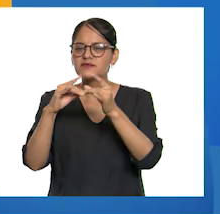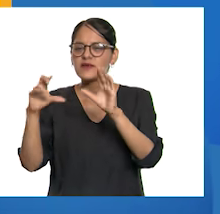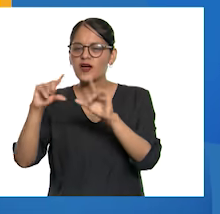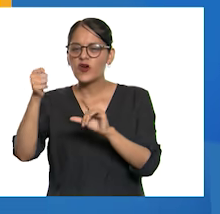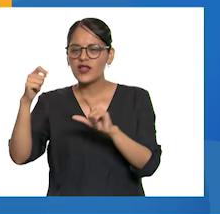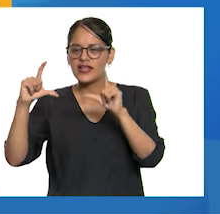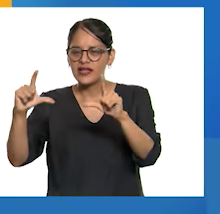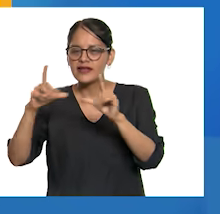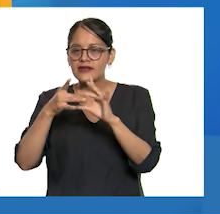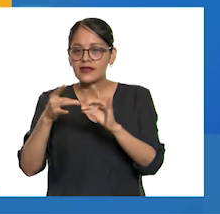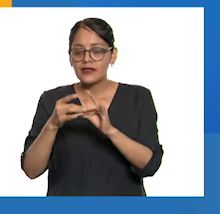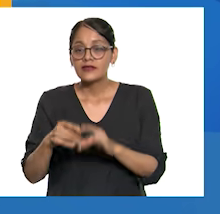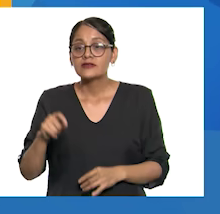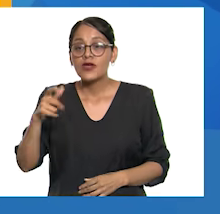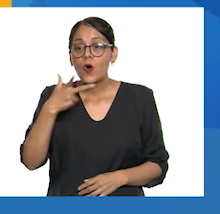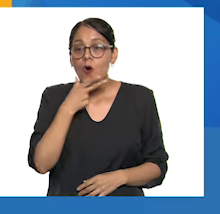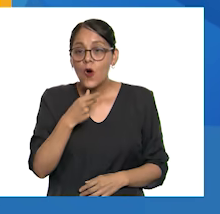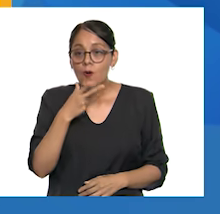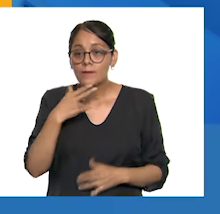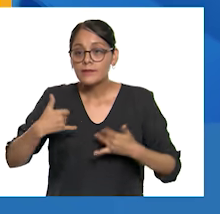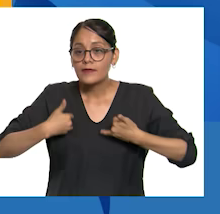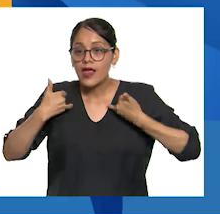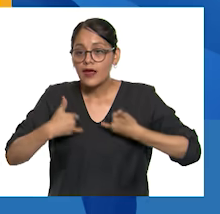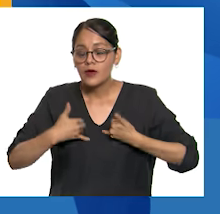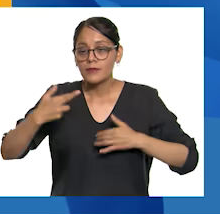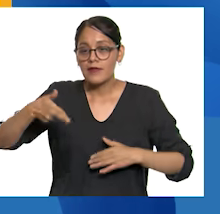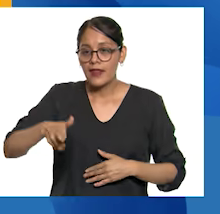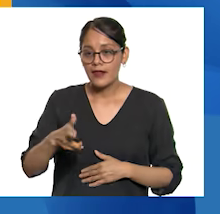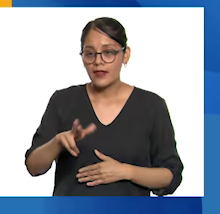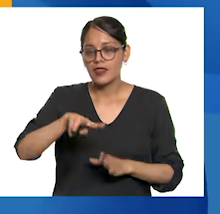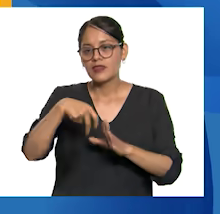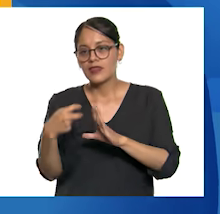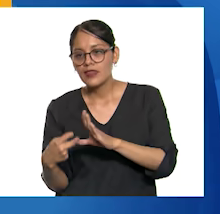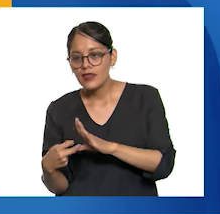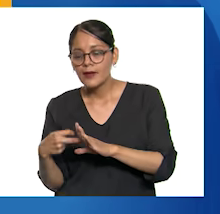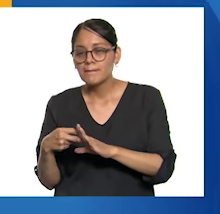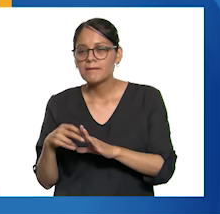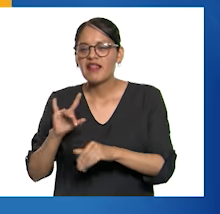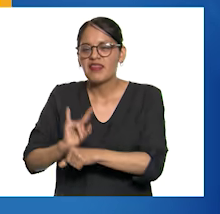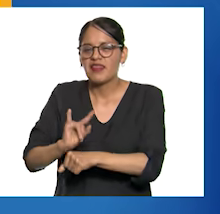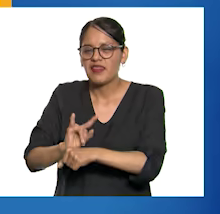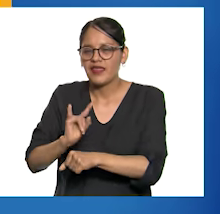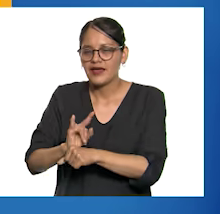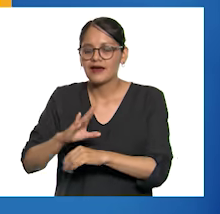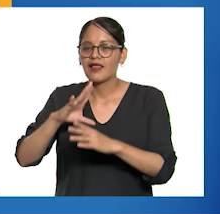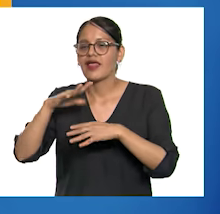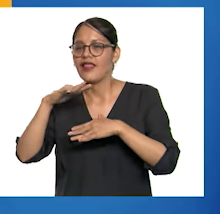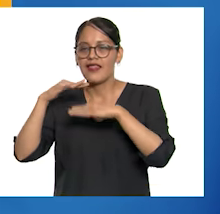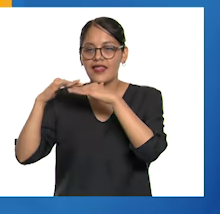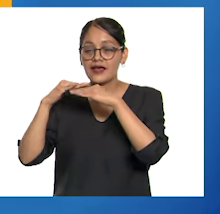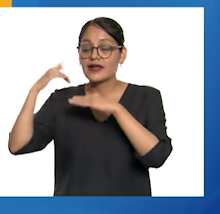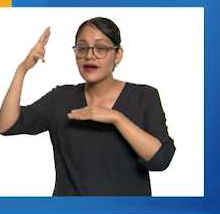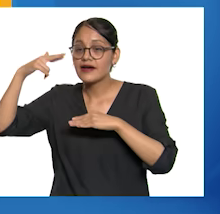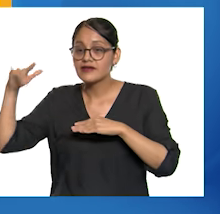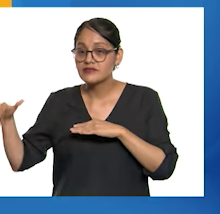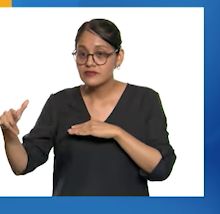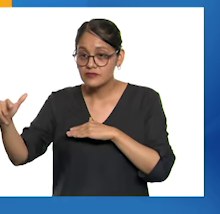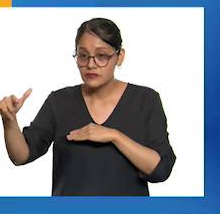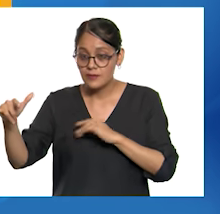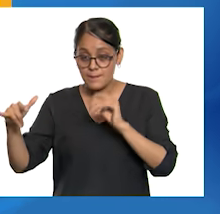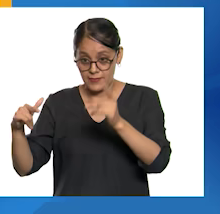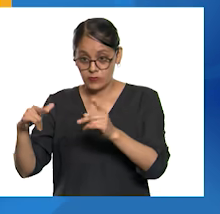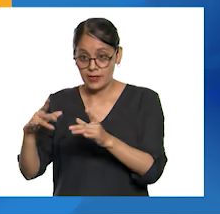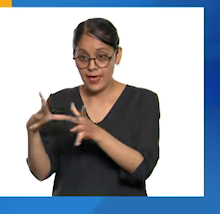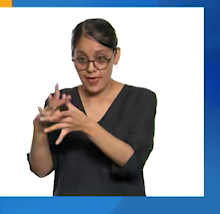El molinero finge ahogarse en el río mientras el rey pasea con su hija cerca de ahí. ¿Crees que estas